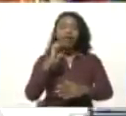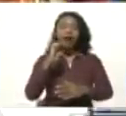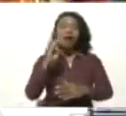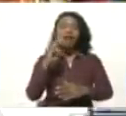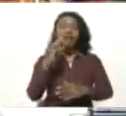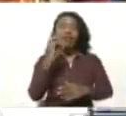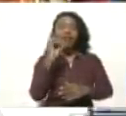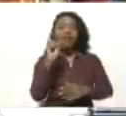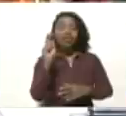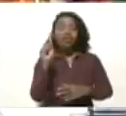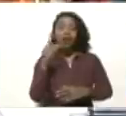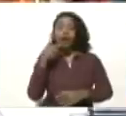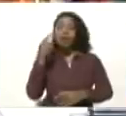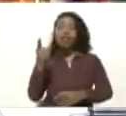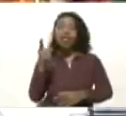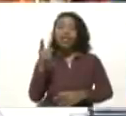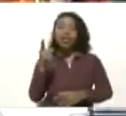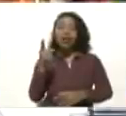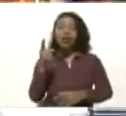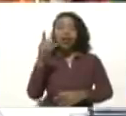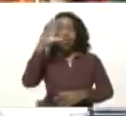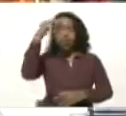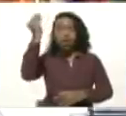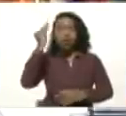así dijo Jehová,